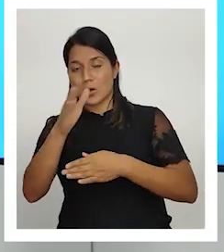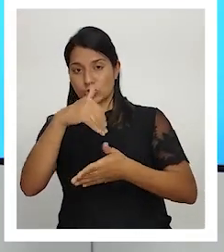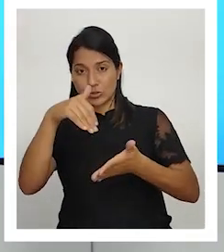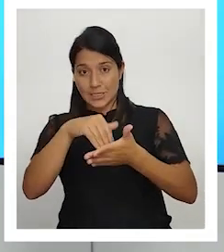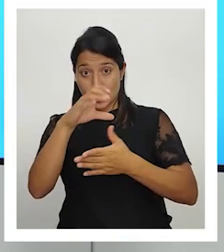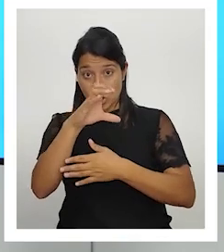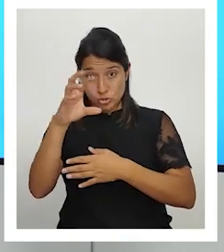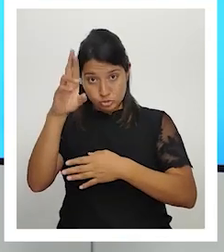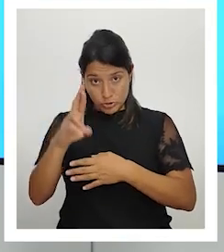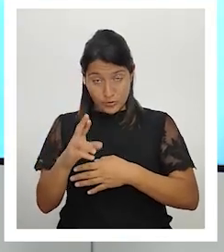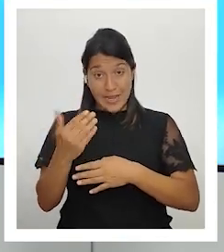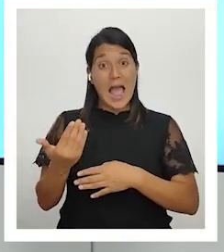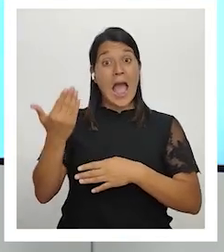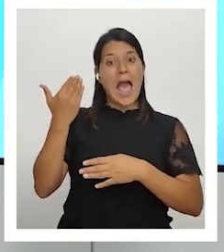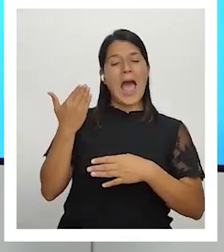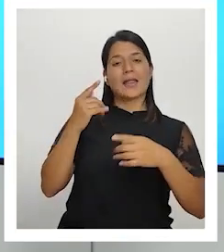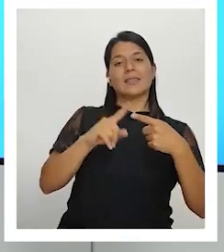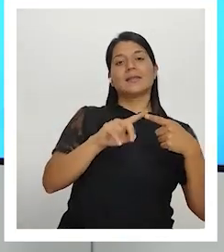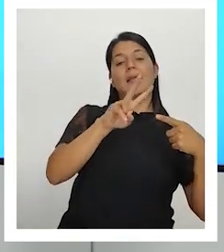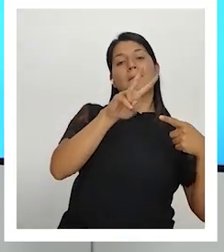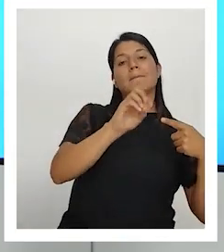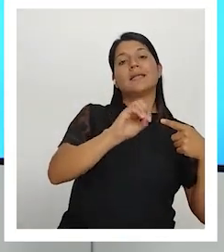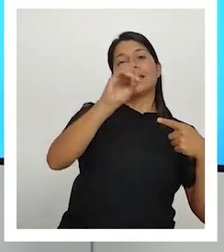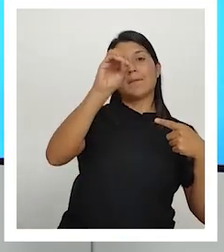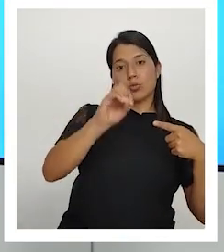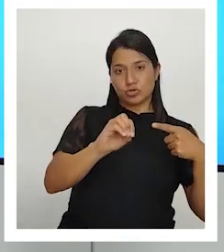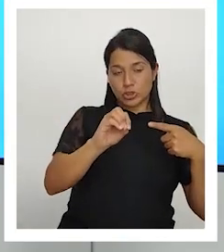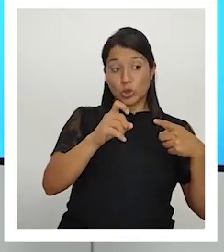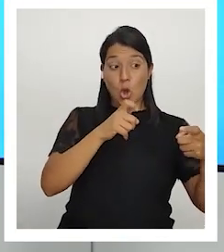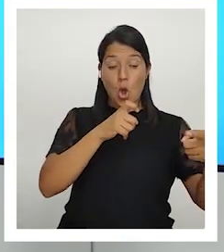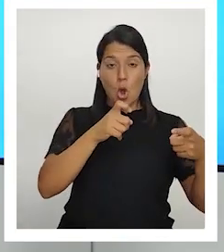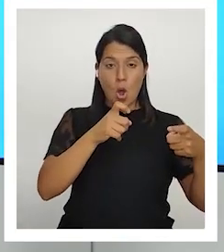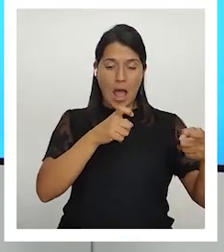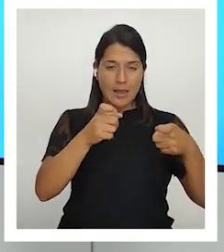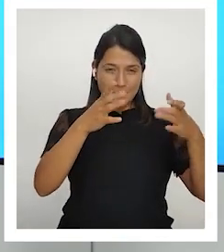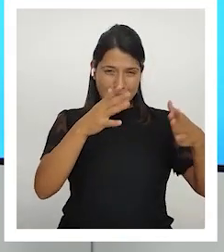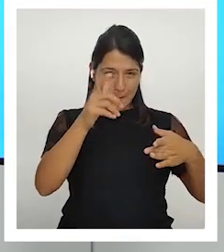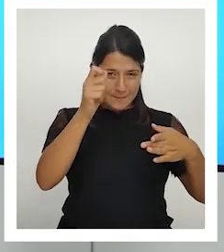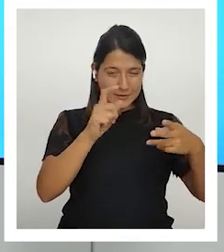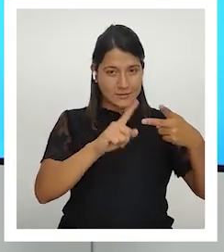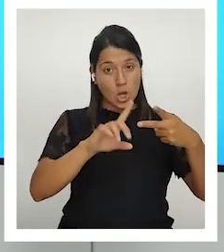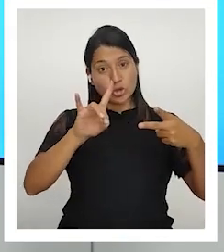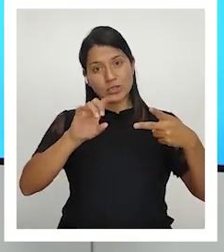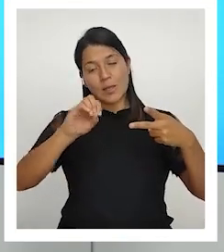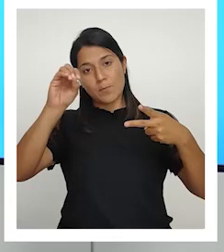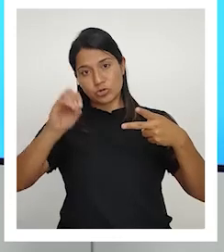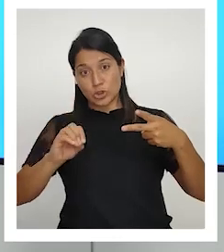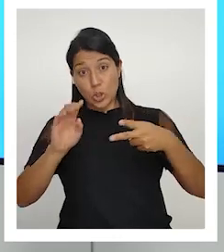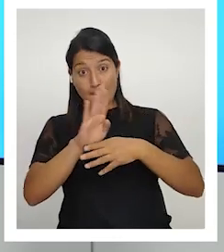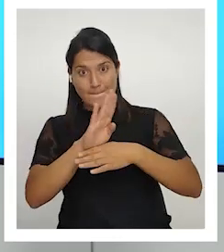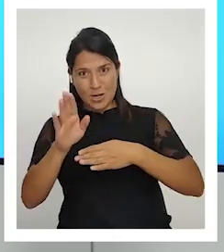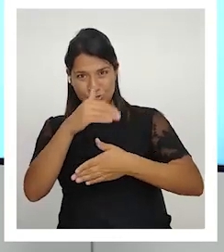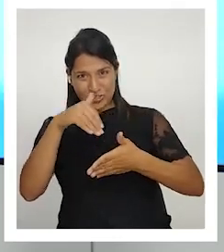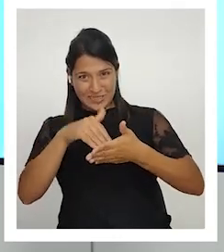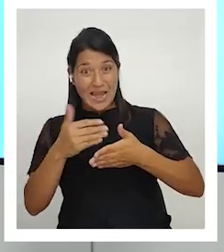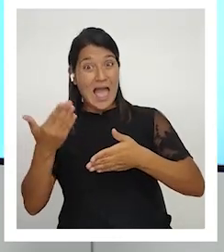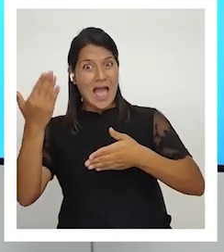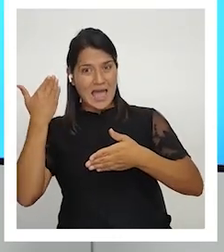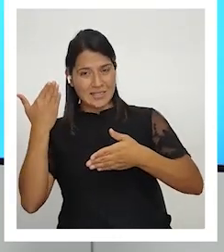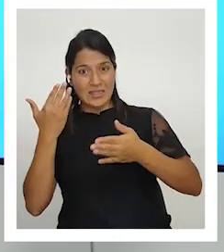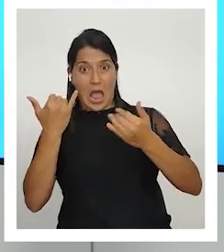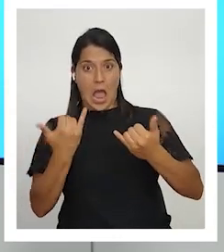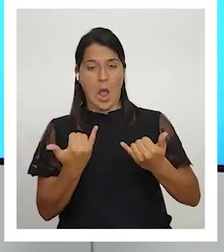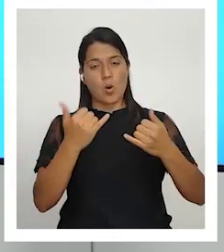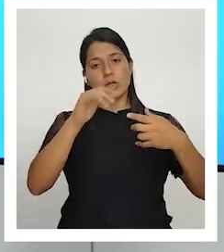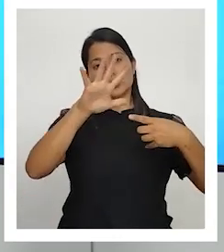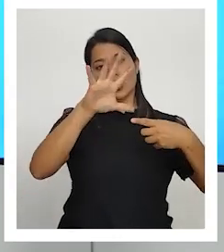un 20% entre los administradores de pensiones y un 80% el Banco Central. Según indican ustedes en este comunicado, una de las